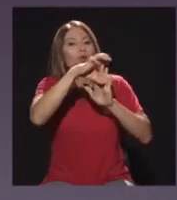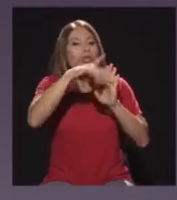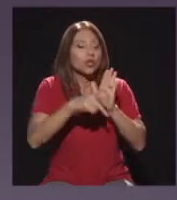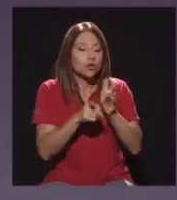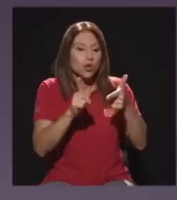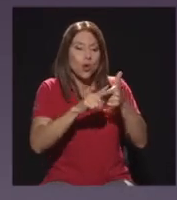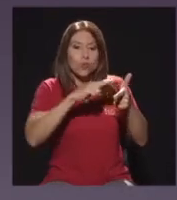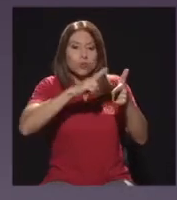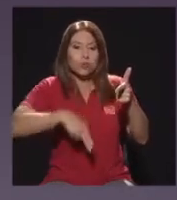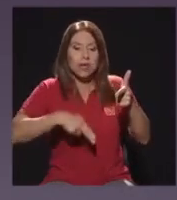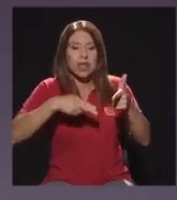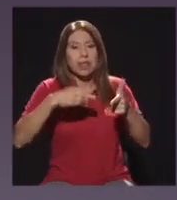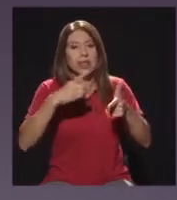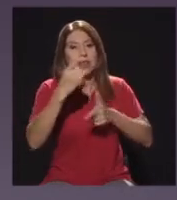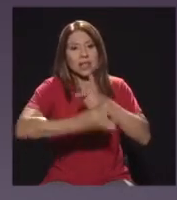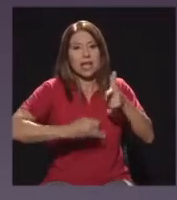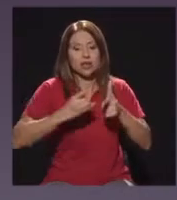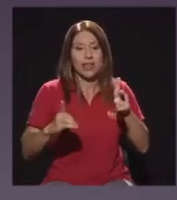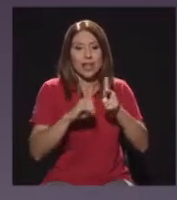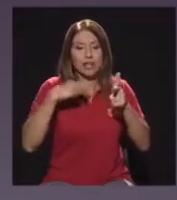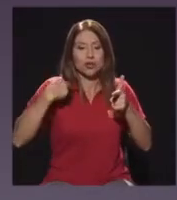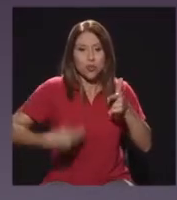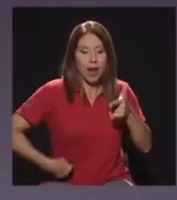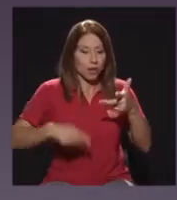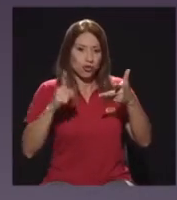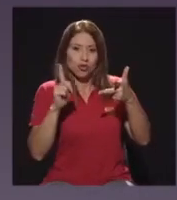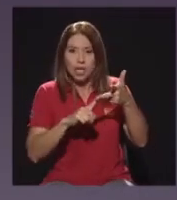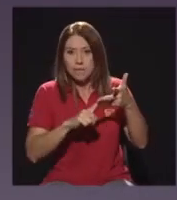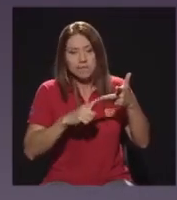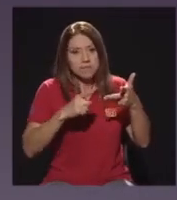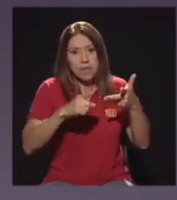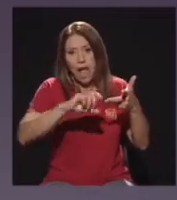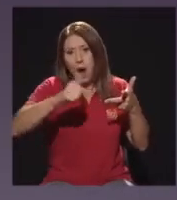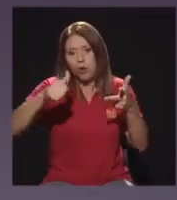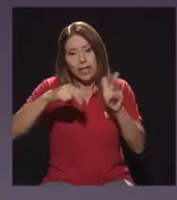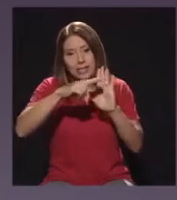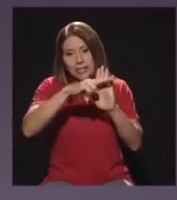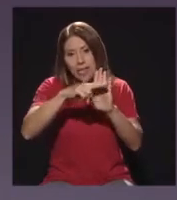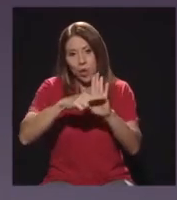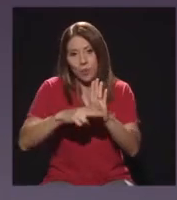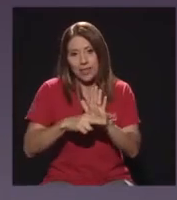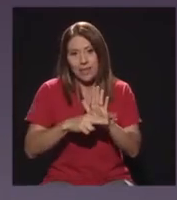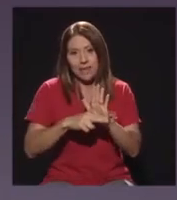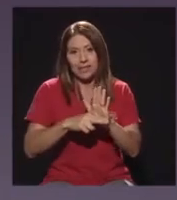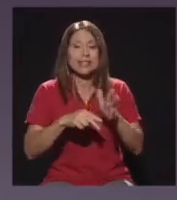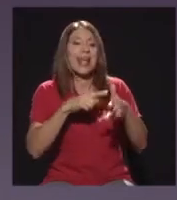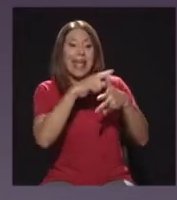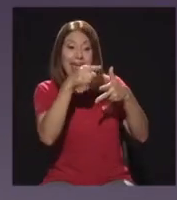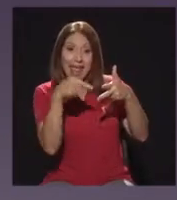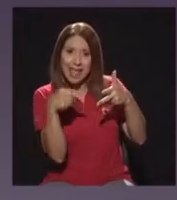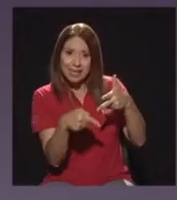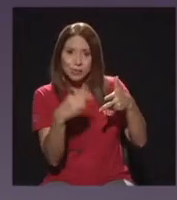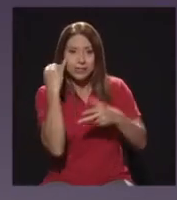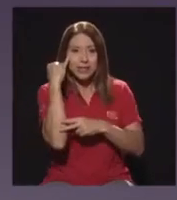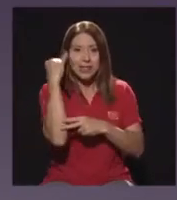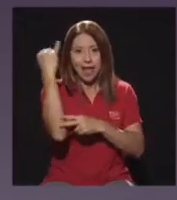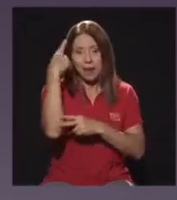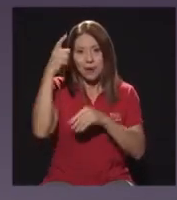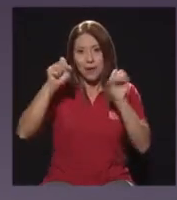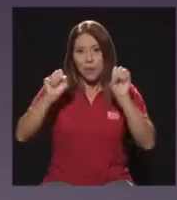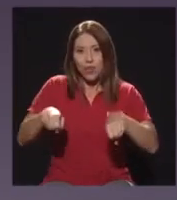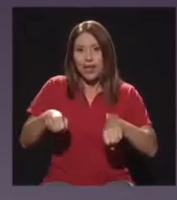de derechos y por supuesto acorde a otra otra normativa eso es el ideal para poder